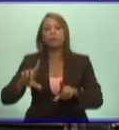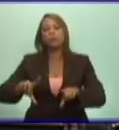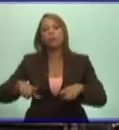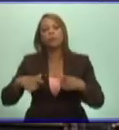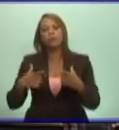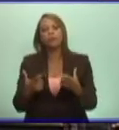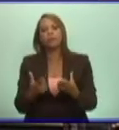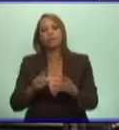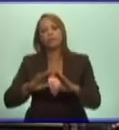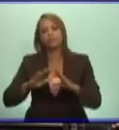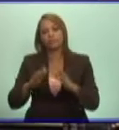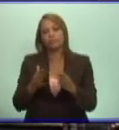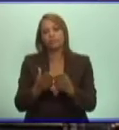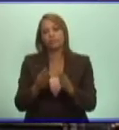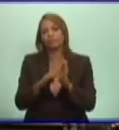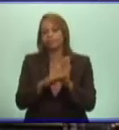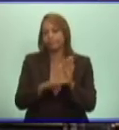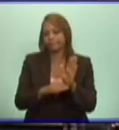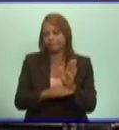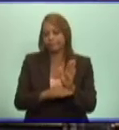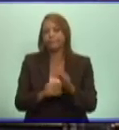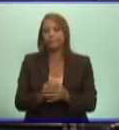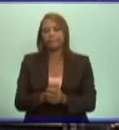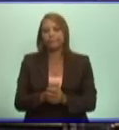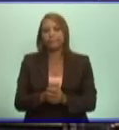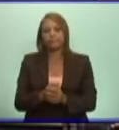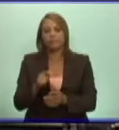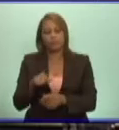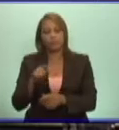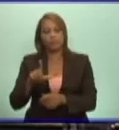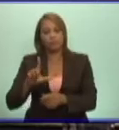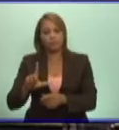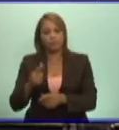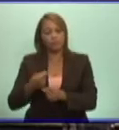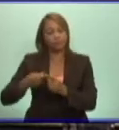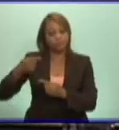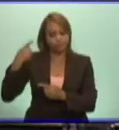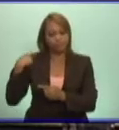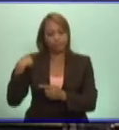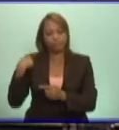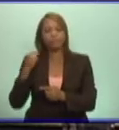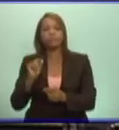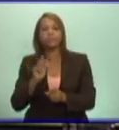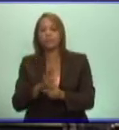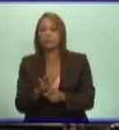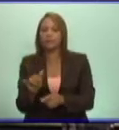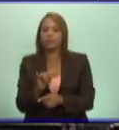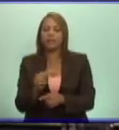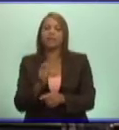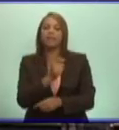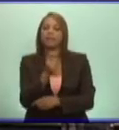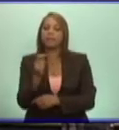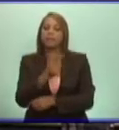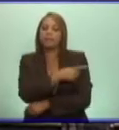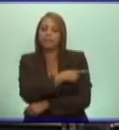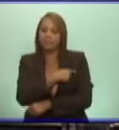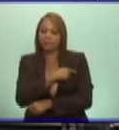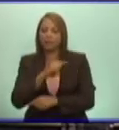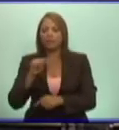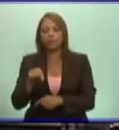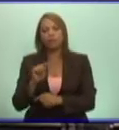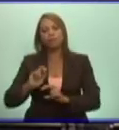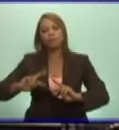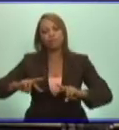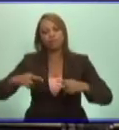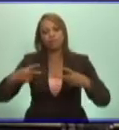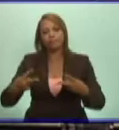compromisos curriculares. Hoy, como el lunes pasado, regresamos a la enseñanza primaria y por eso con nosotros nuevamente